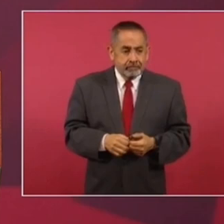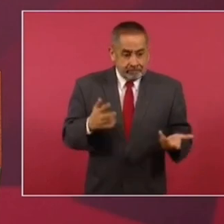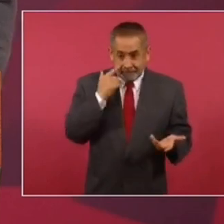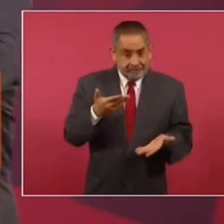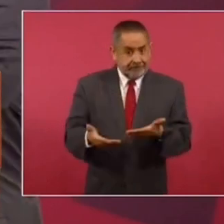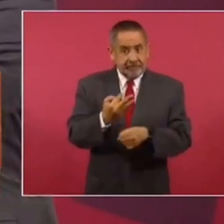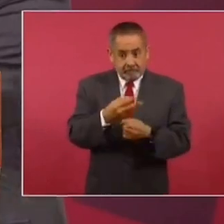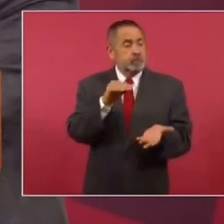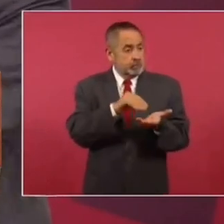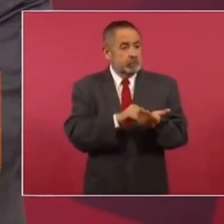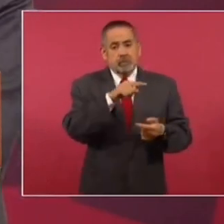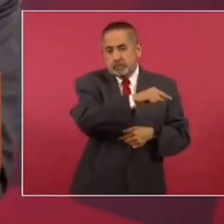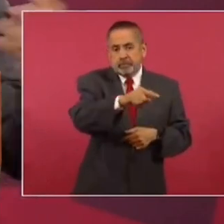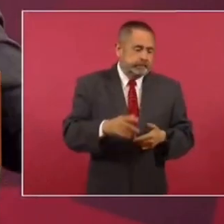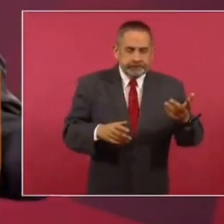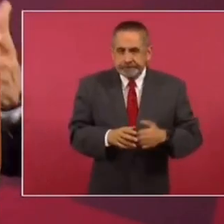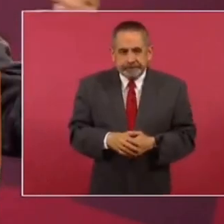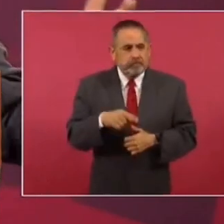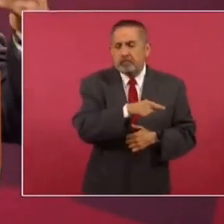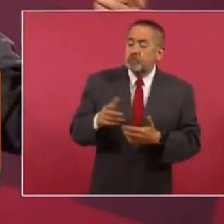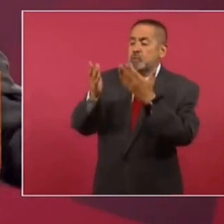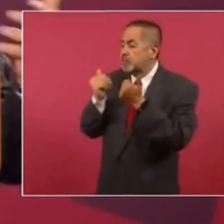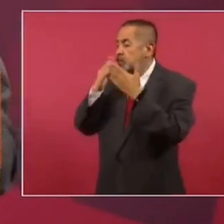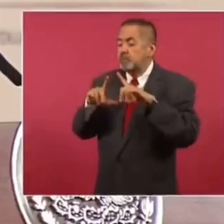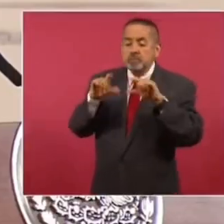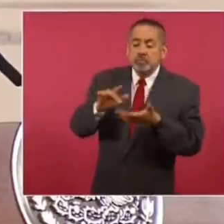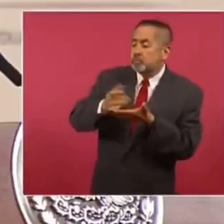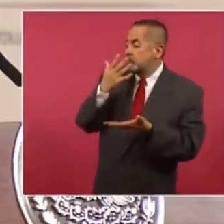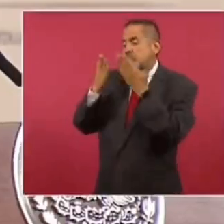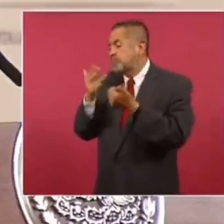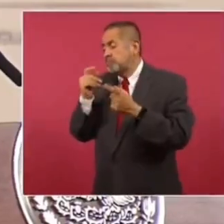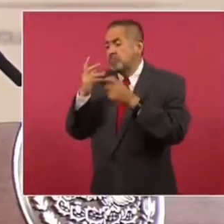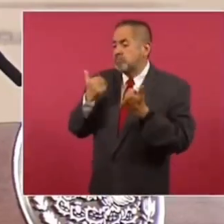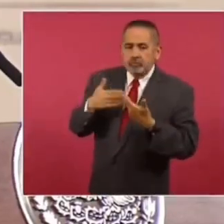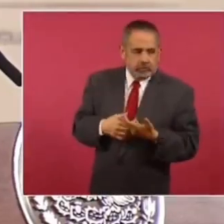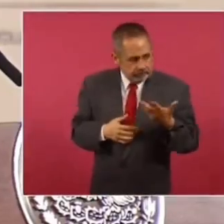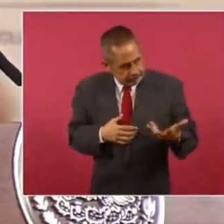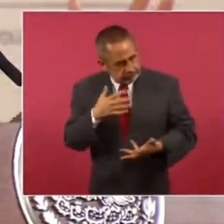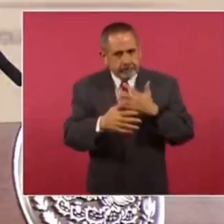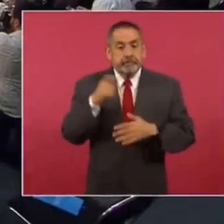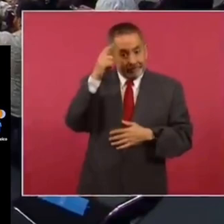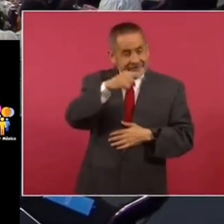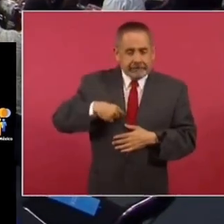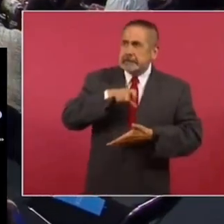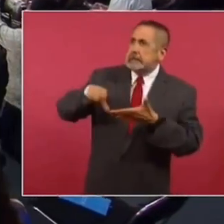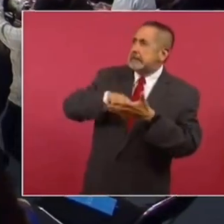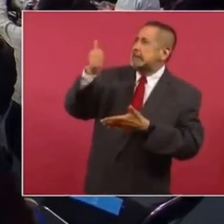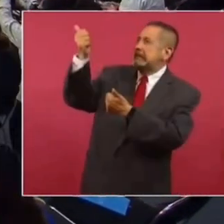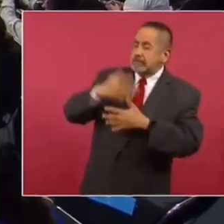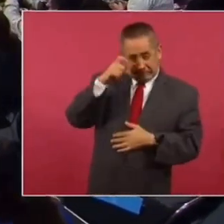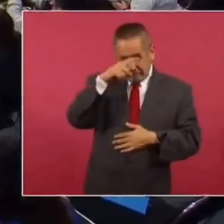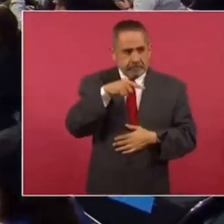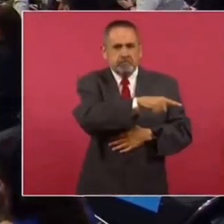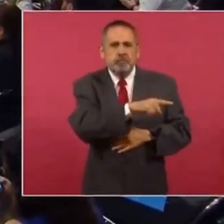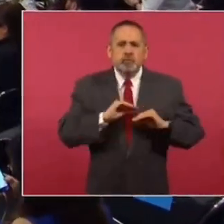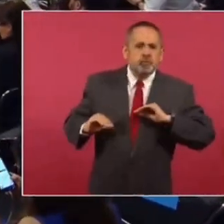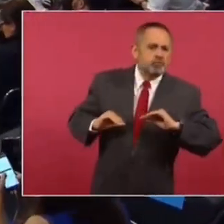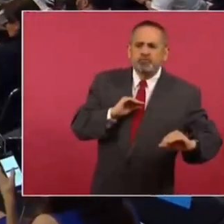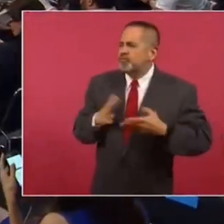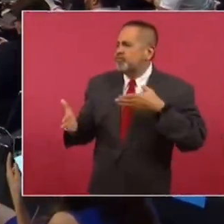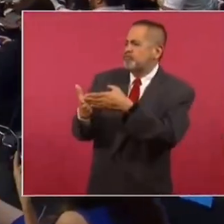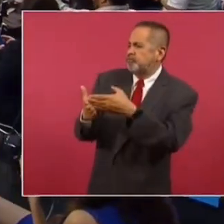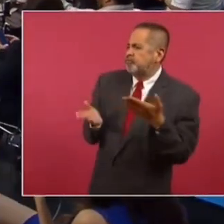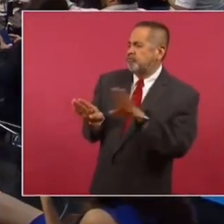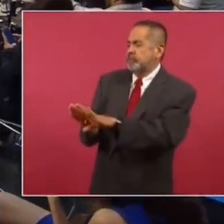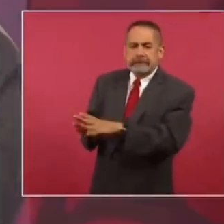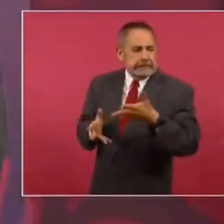hasta ahora continúa la campaña de decir, no hay abasto de medicamentos. Nos costó muchísimo porque movilizaron